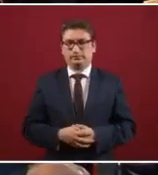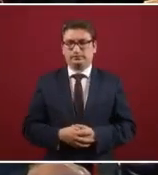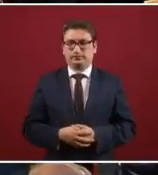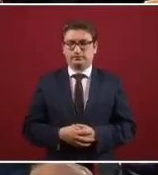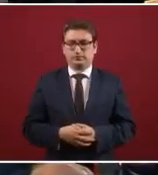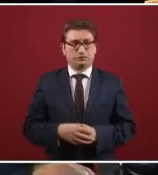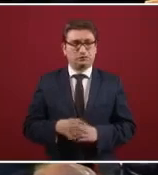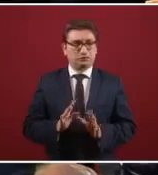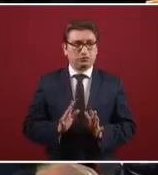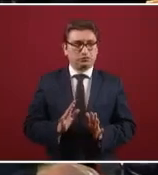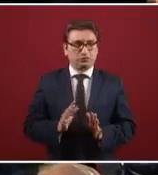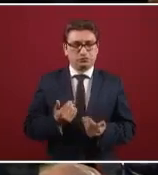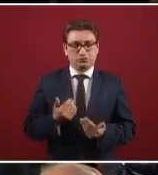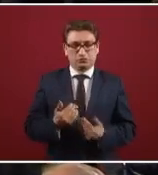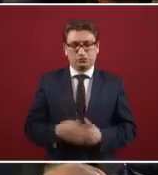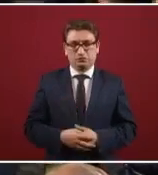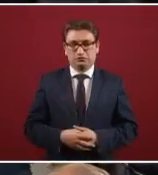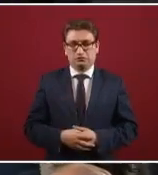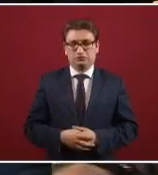ya no